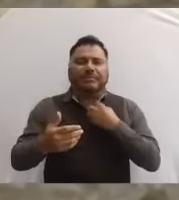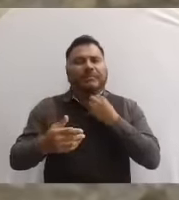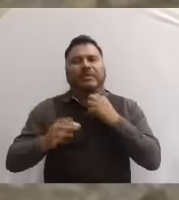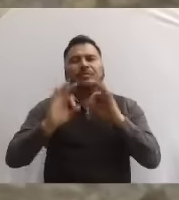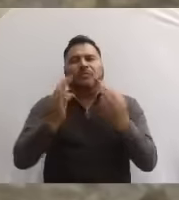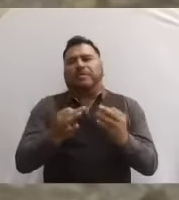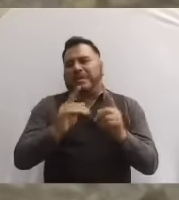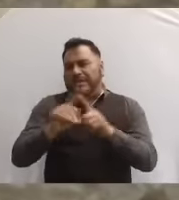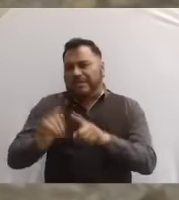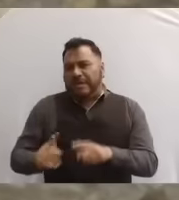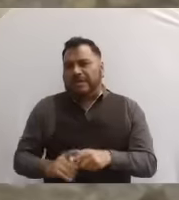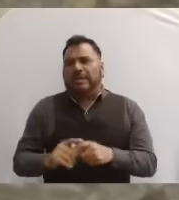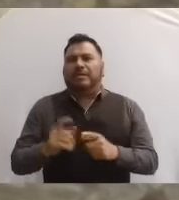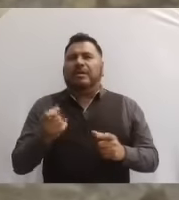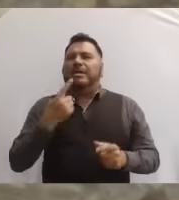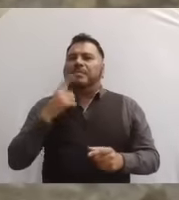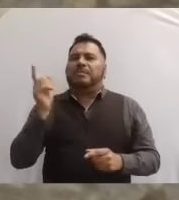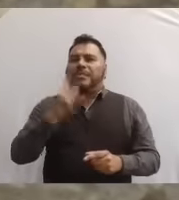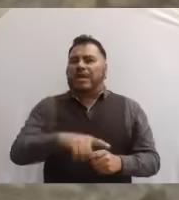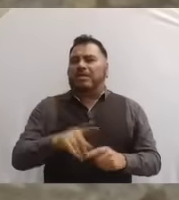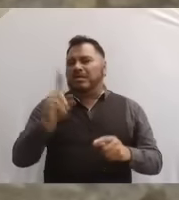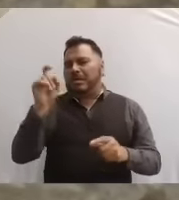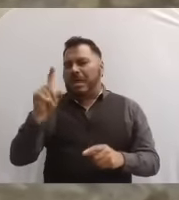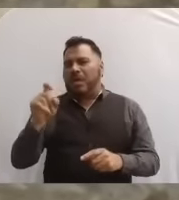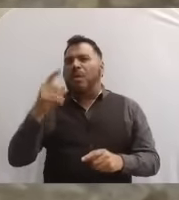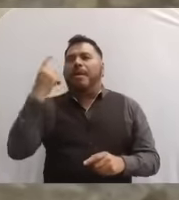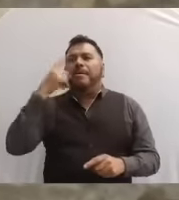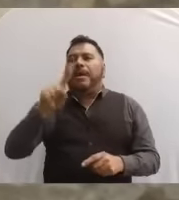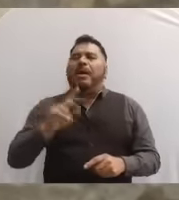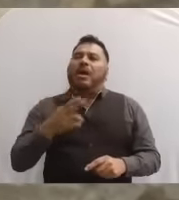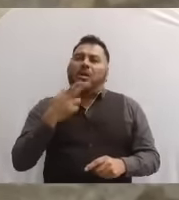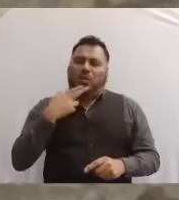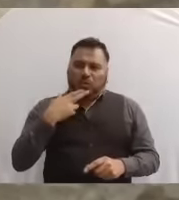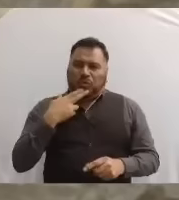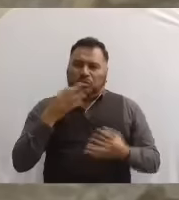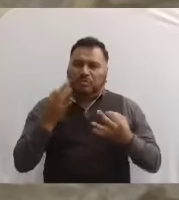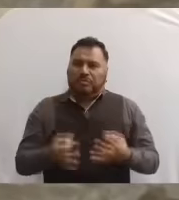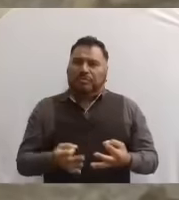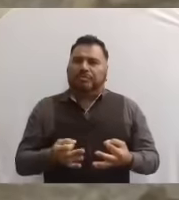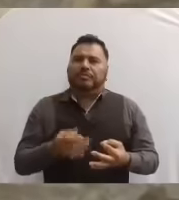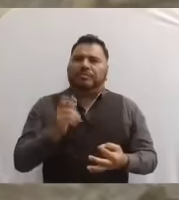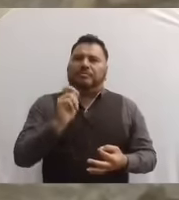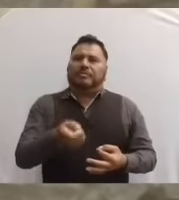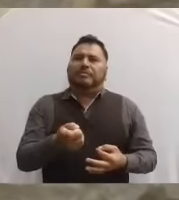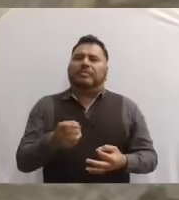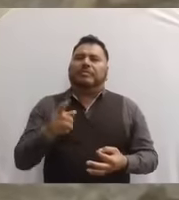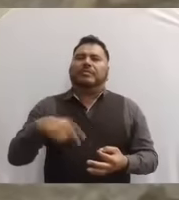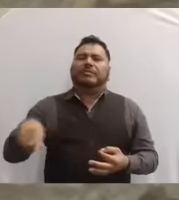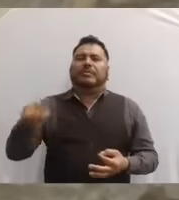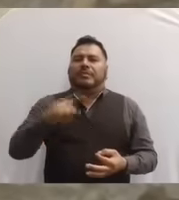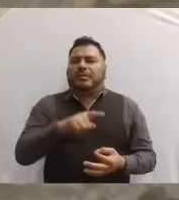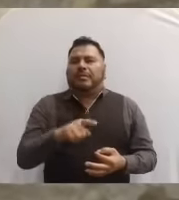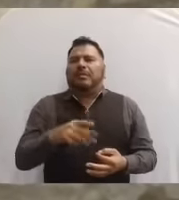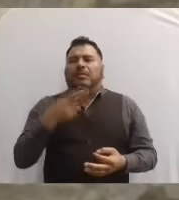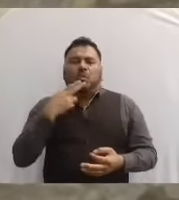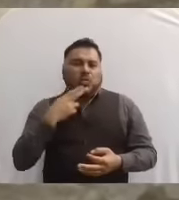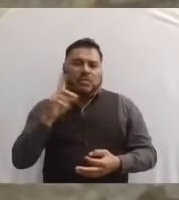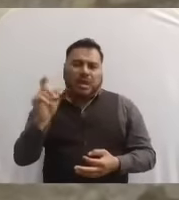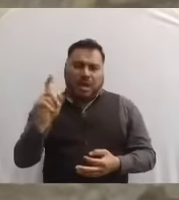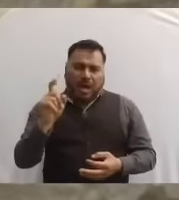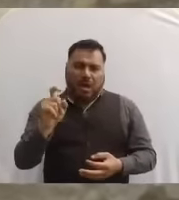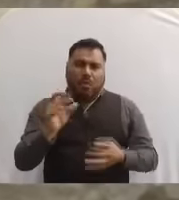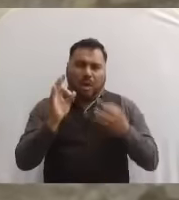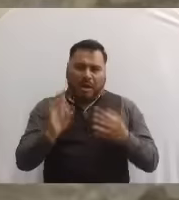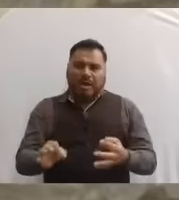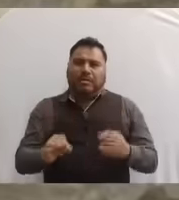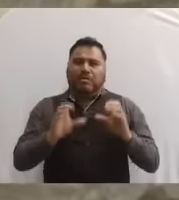esquemas de ordenamiento del agua para el uso agrícola, de reciclamiento de agua,